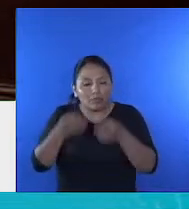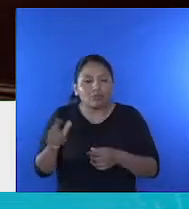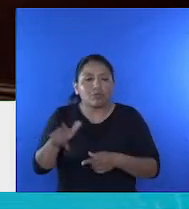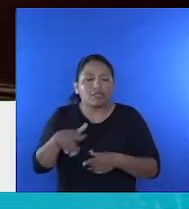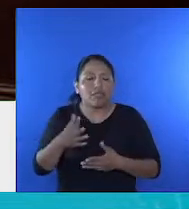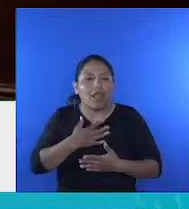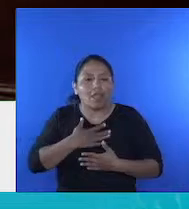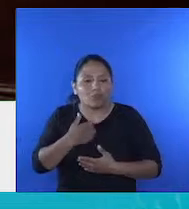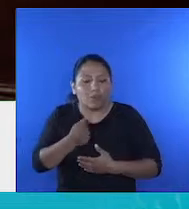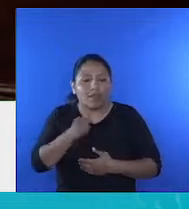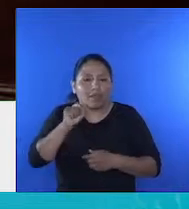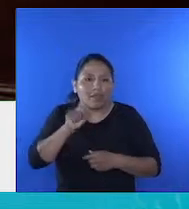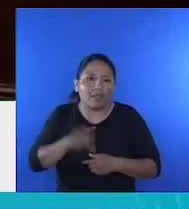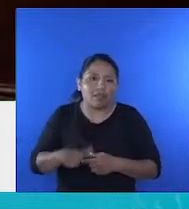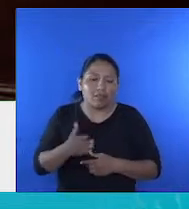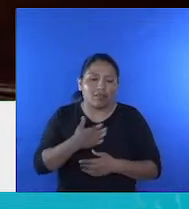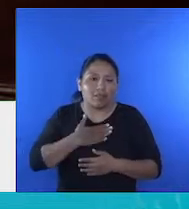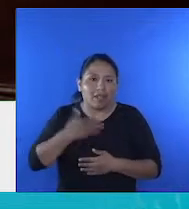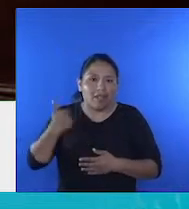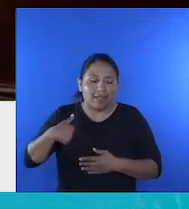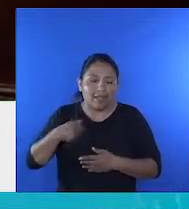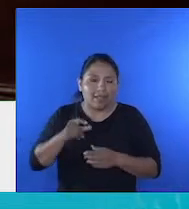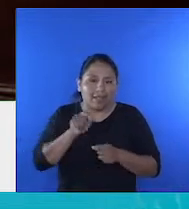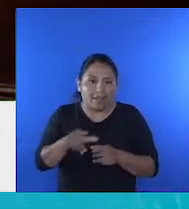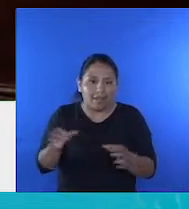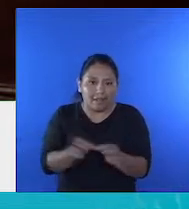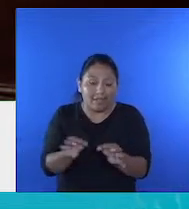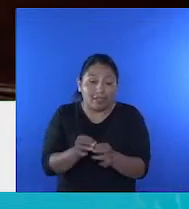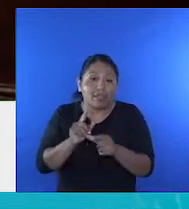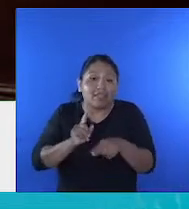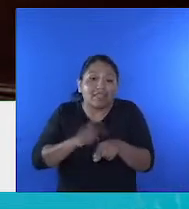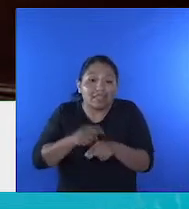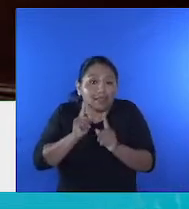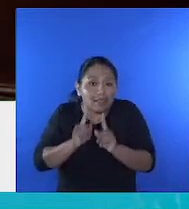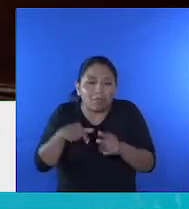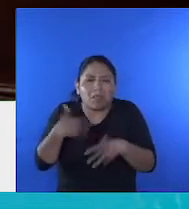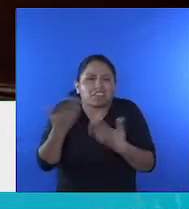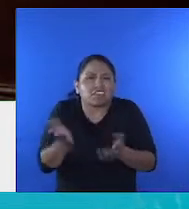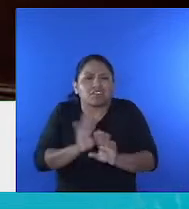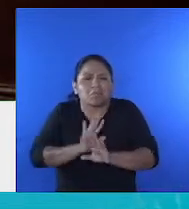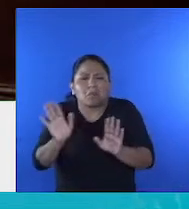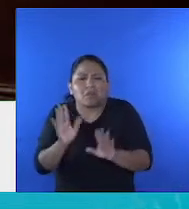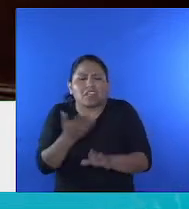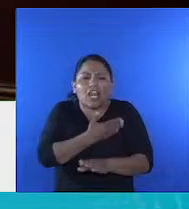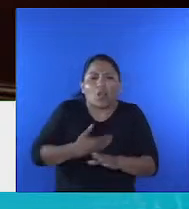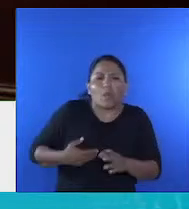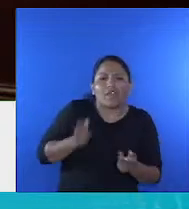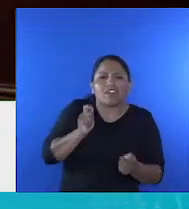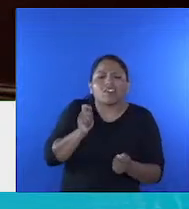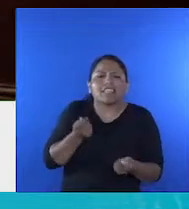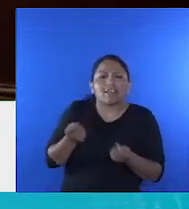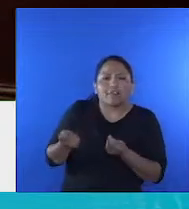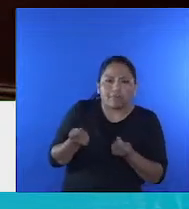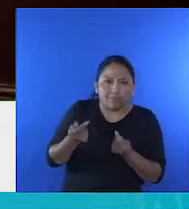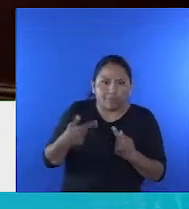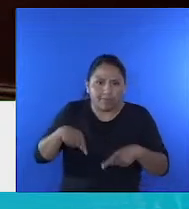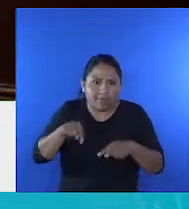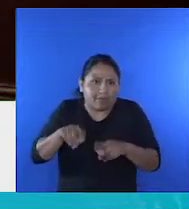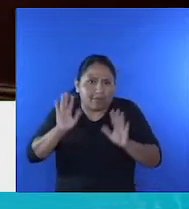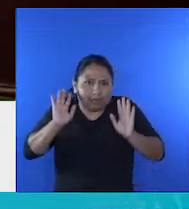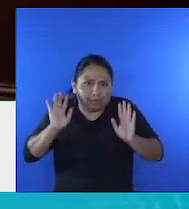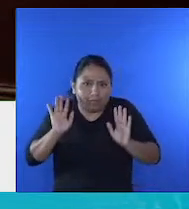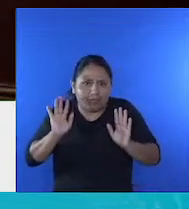país en las islas, que se sostenga en el tiempo, más allá del gobierno que le toque llevar adelante la conducción de los